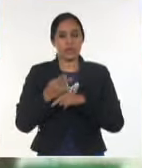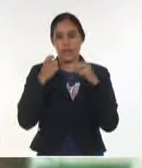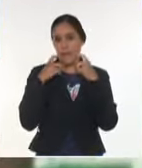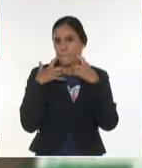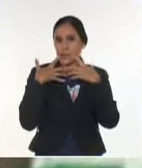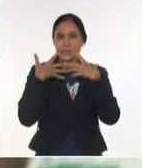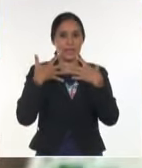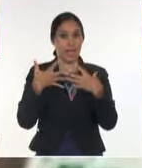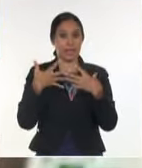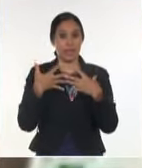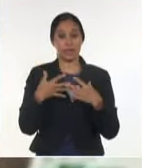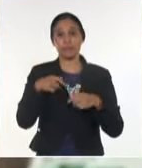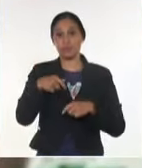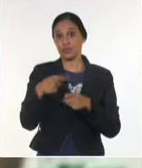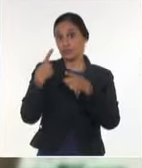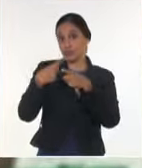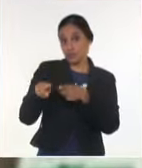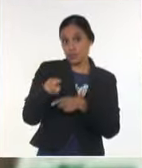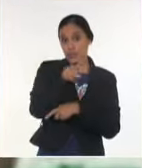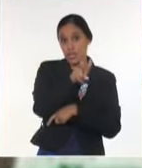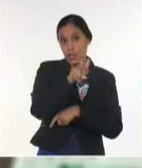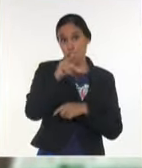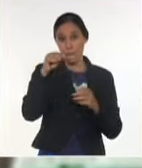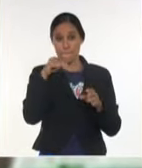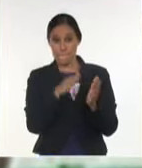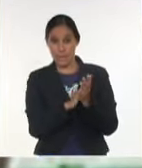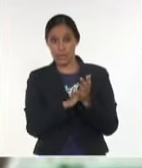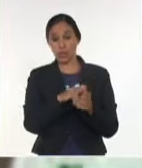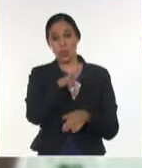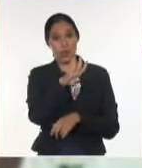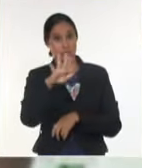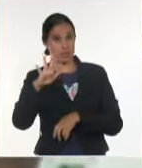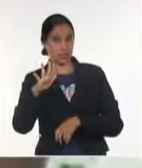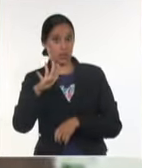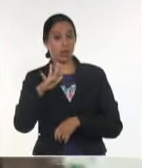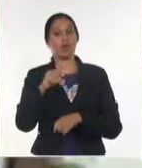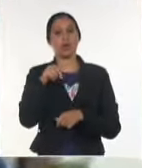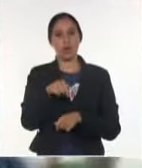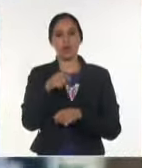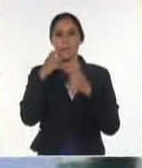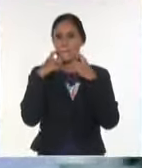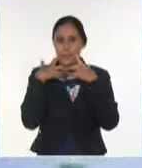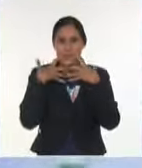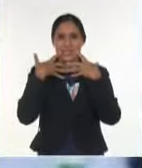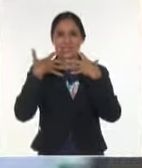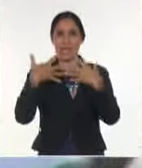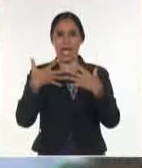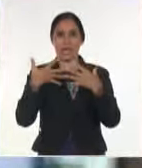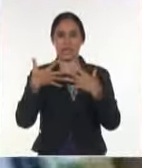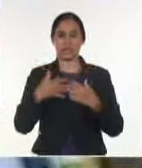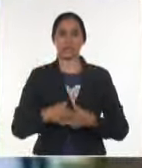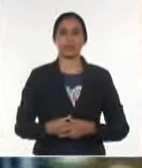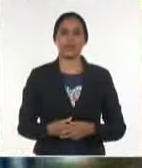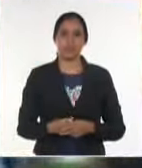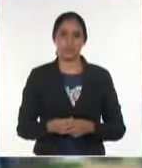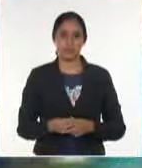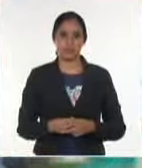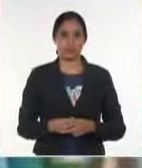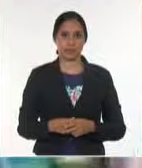Sus 2 metros 45 centímetros parecen hoy eternizarse en el tiempo.